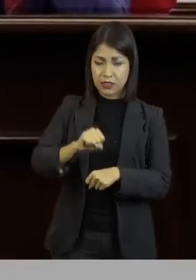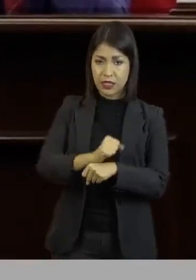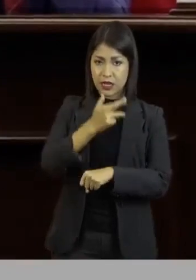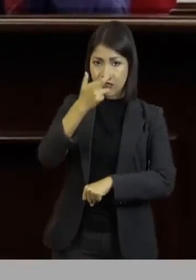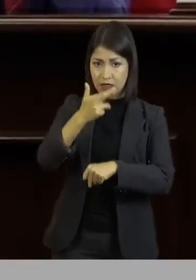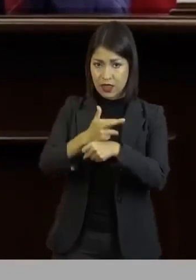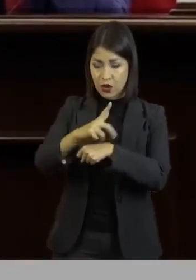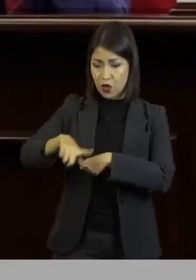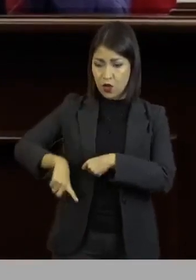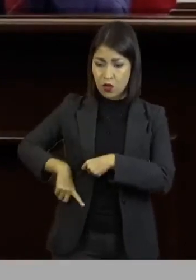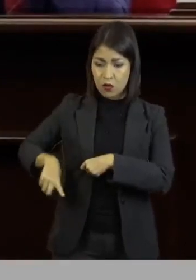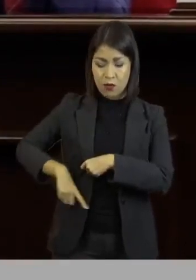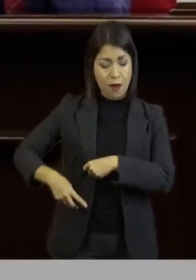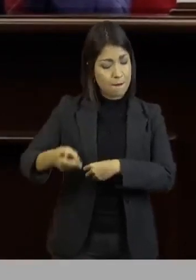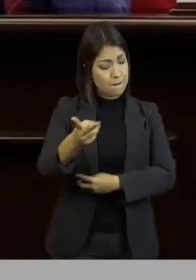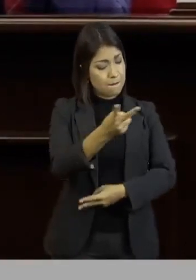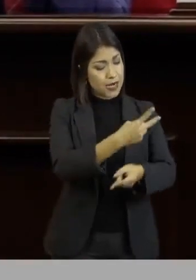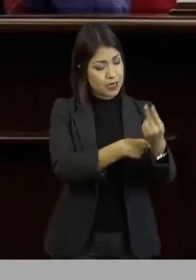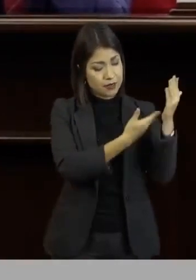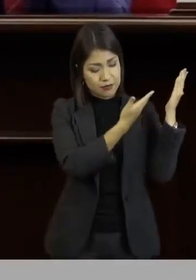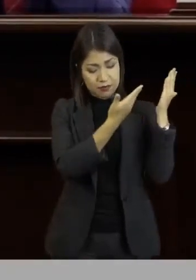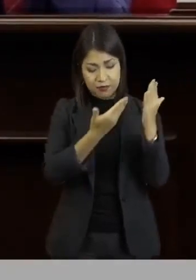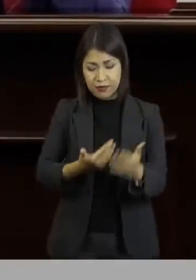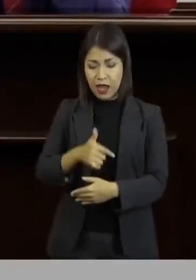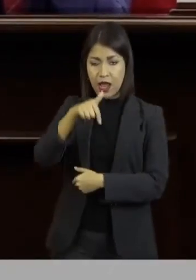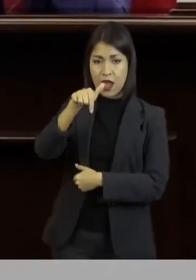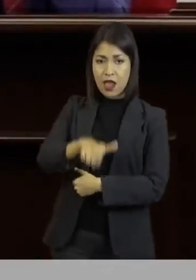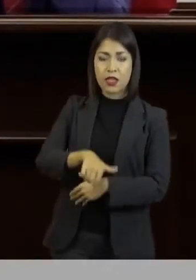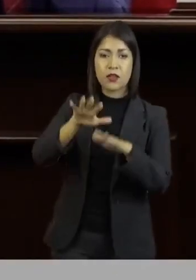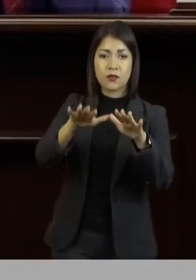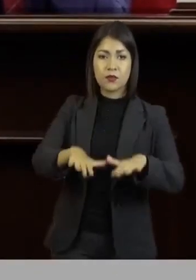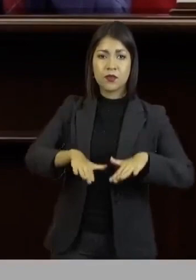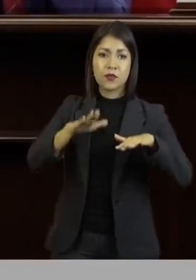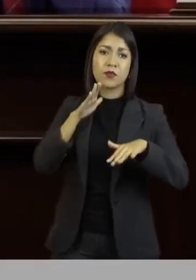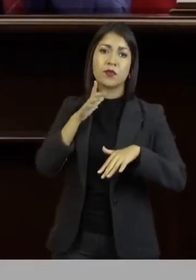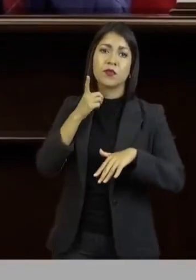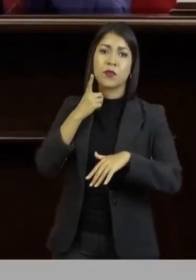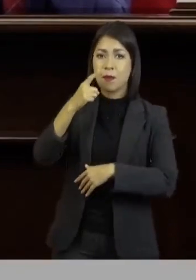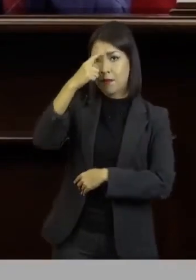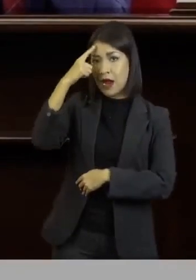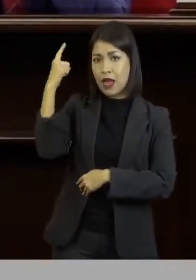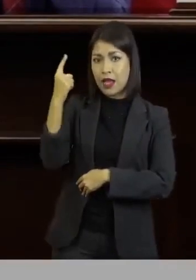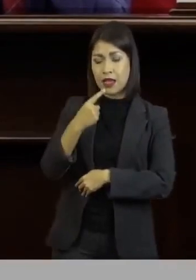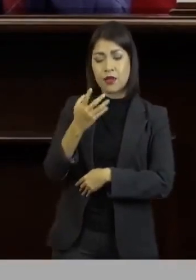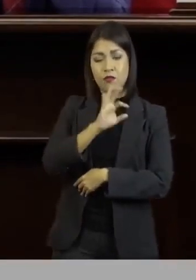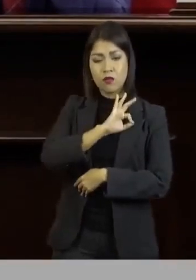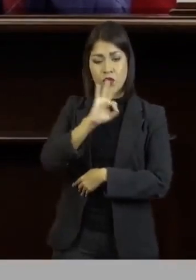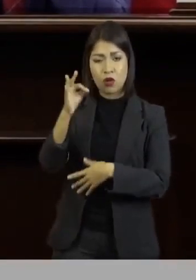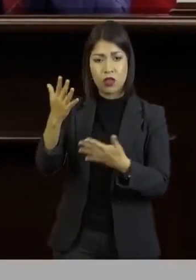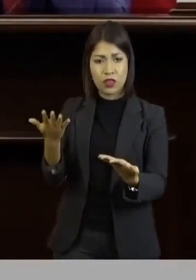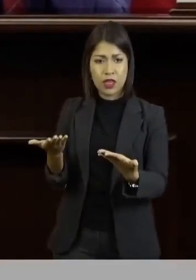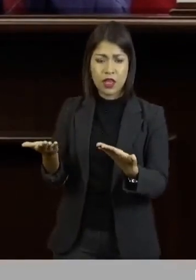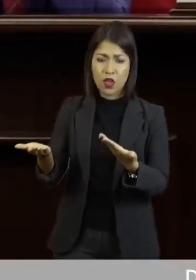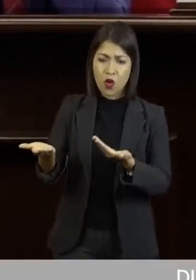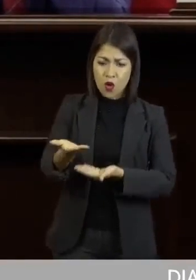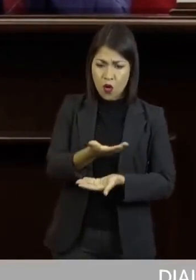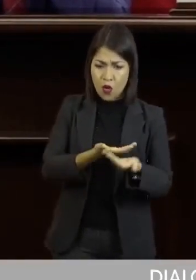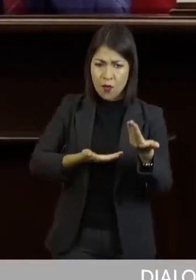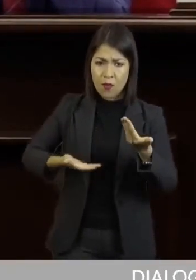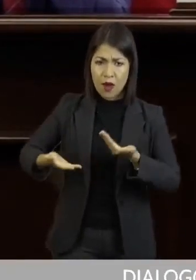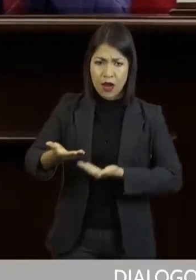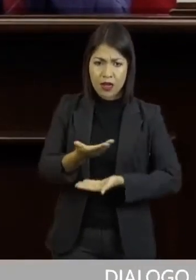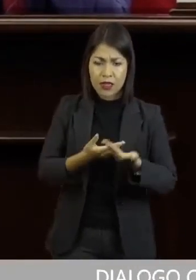Gobernación, acude ante este pleno para compartirles el